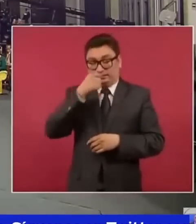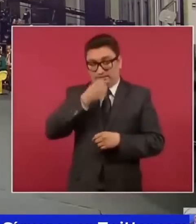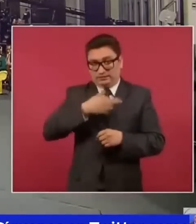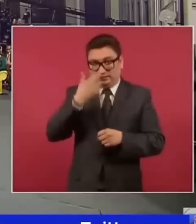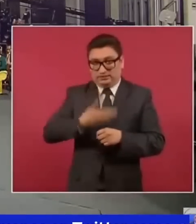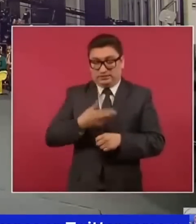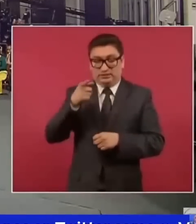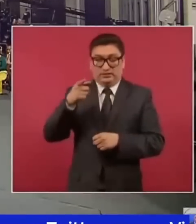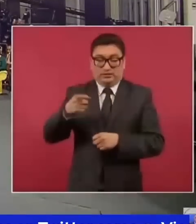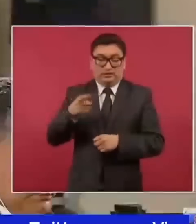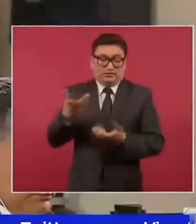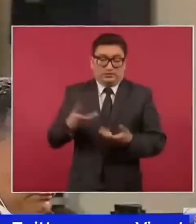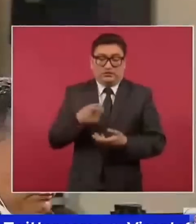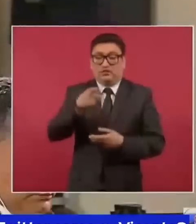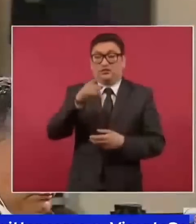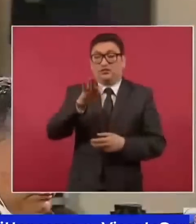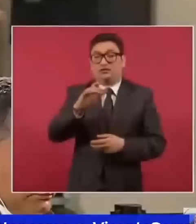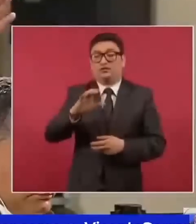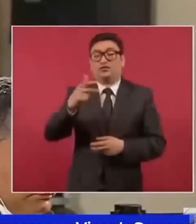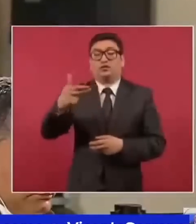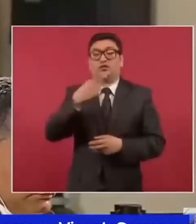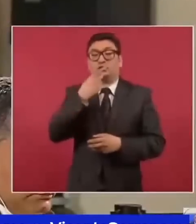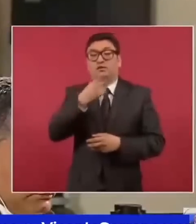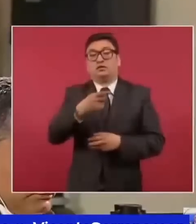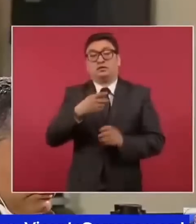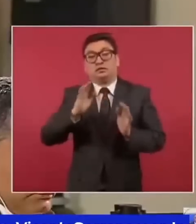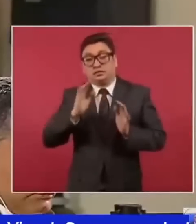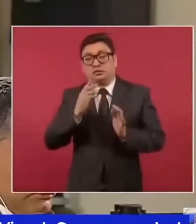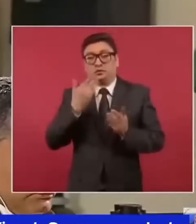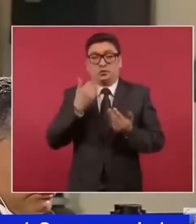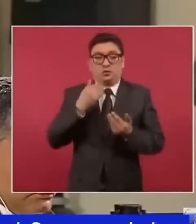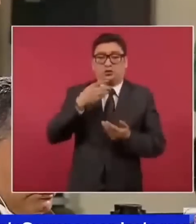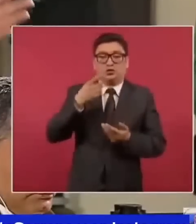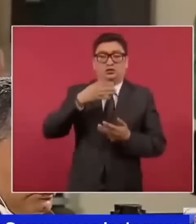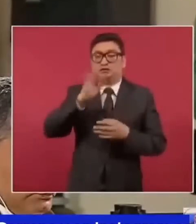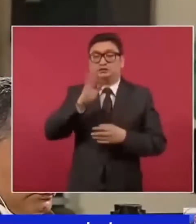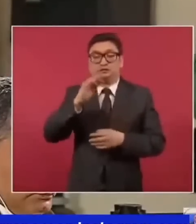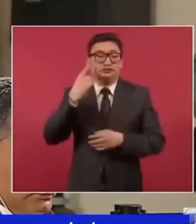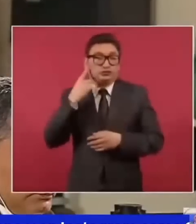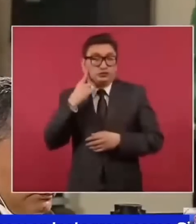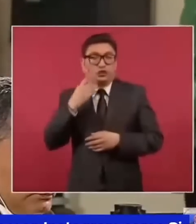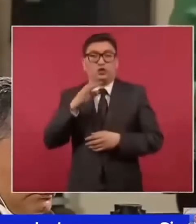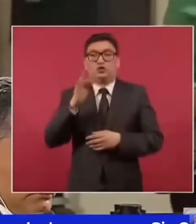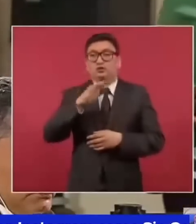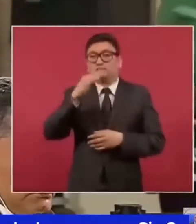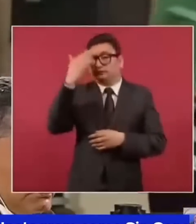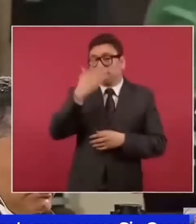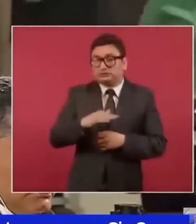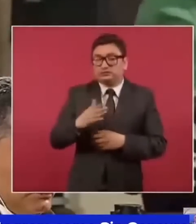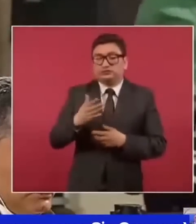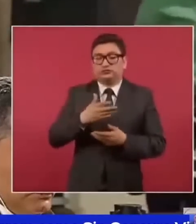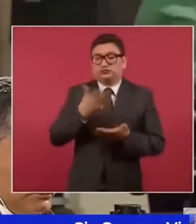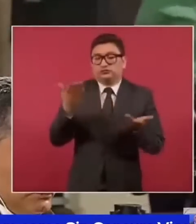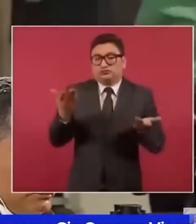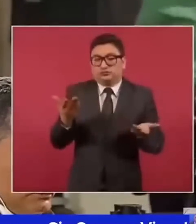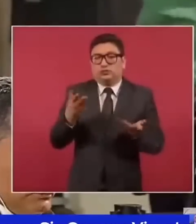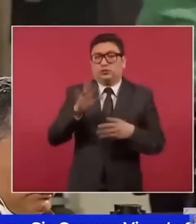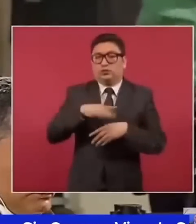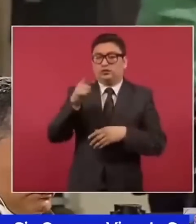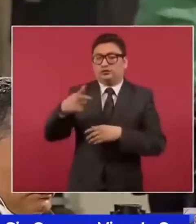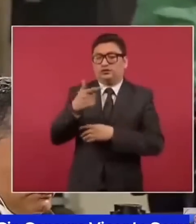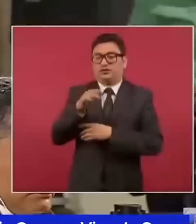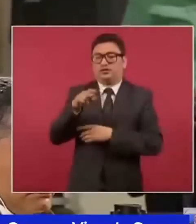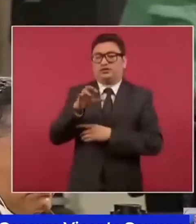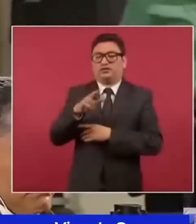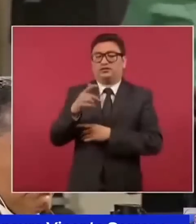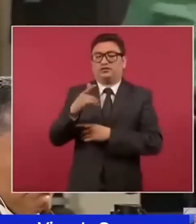niega calderónicamente, que haya sabido, haya escuchado, haya estado al pendiente de las trácalas de Genaro